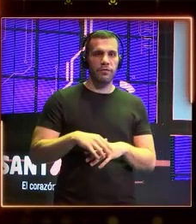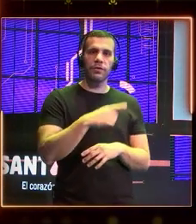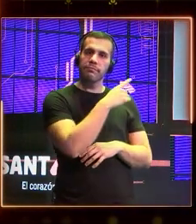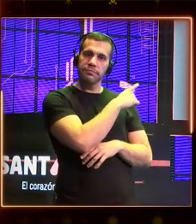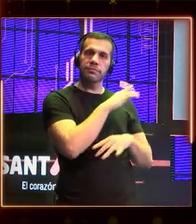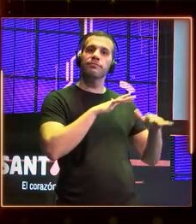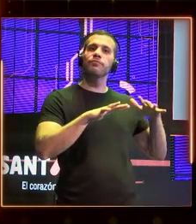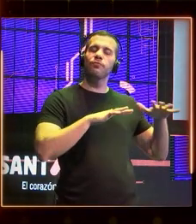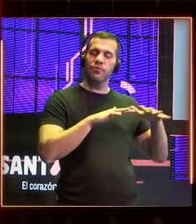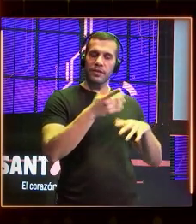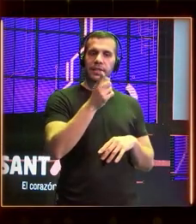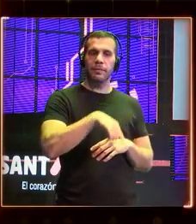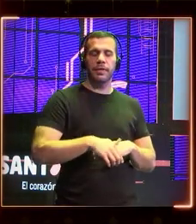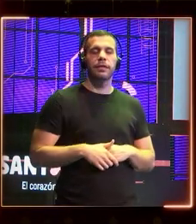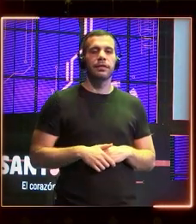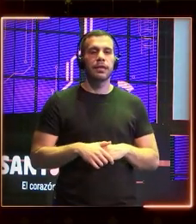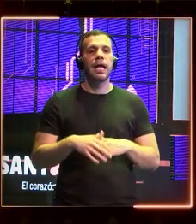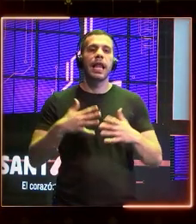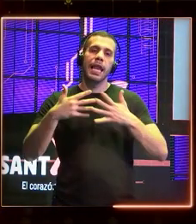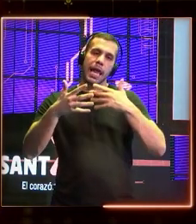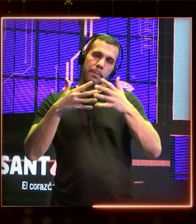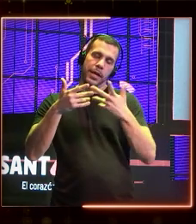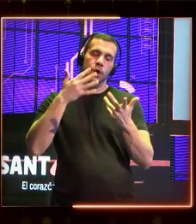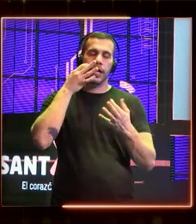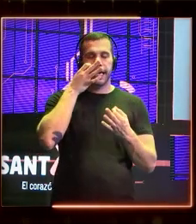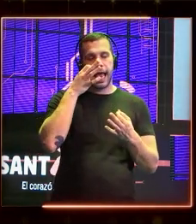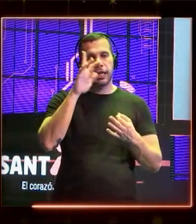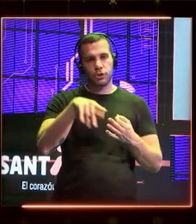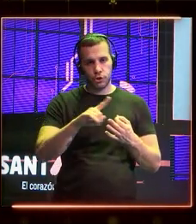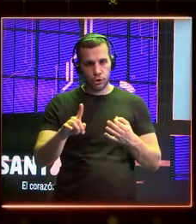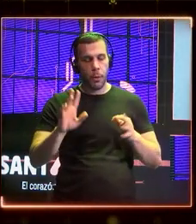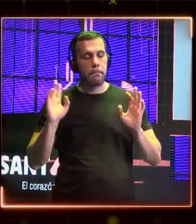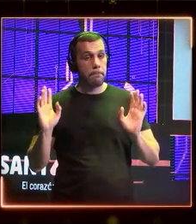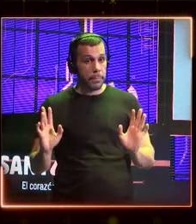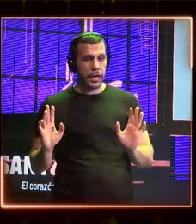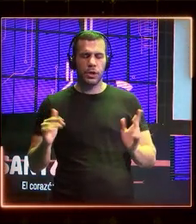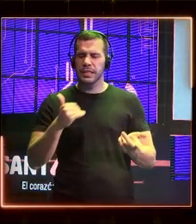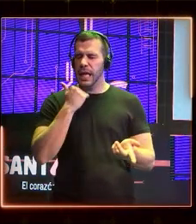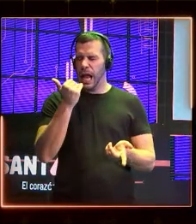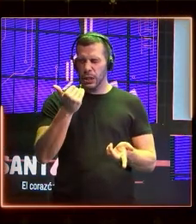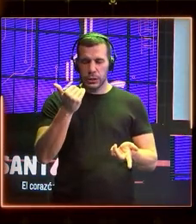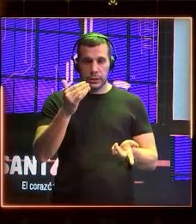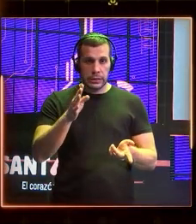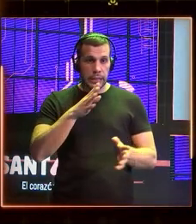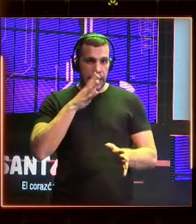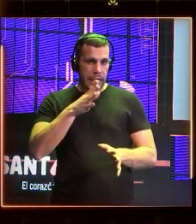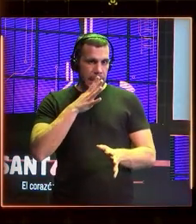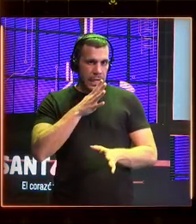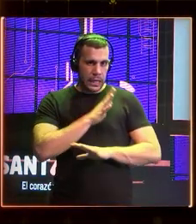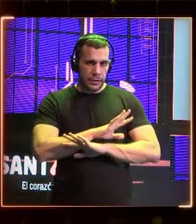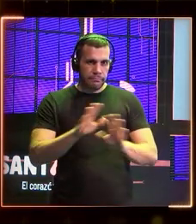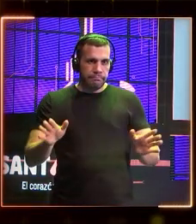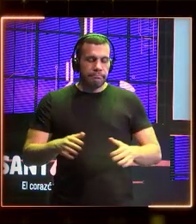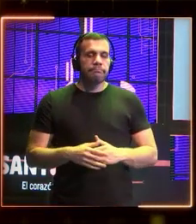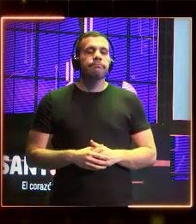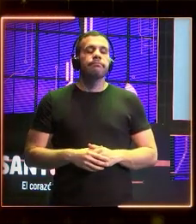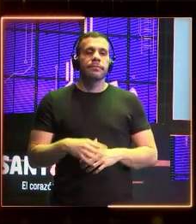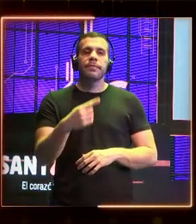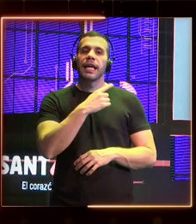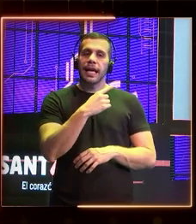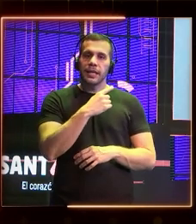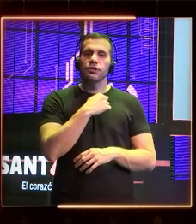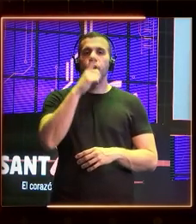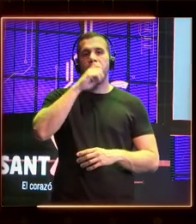como veis bueno las manos sí que no son reales pero es una barbaridad Esto es lo que estaban haciendo en